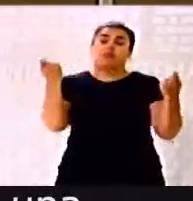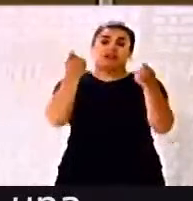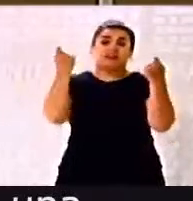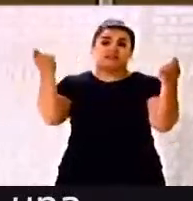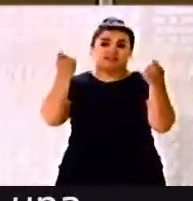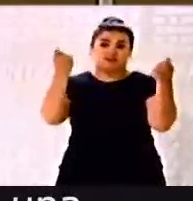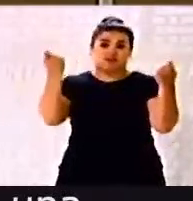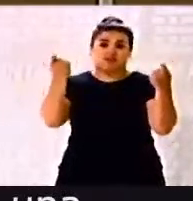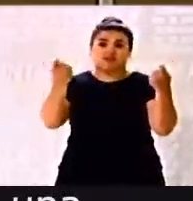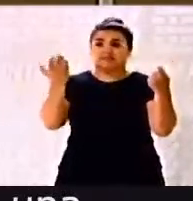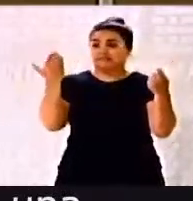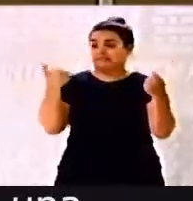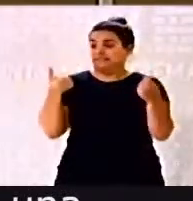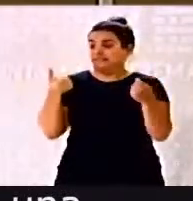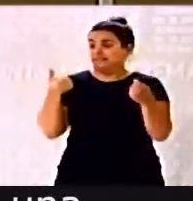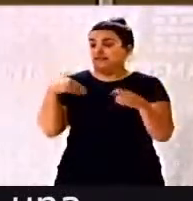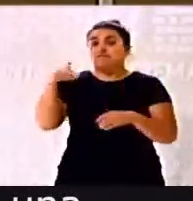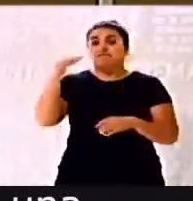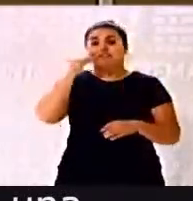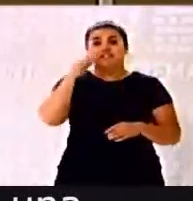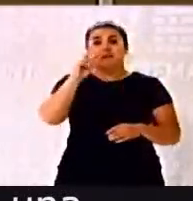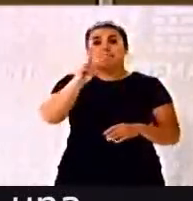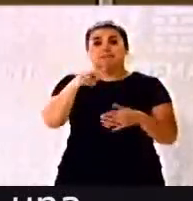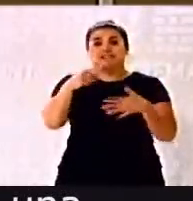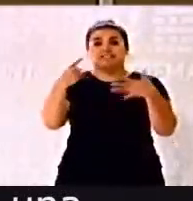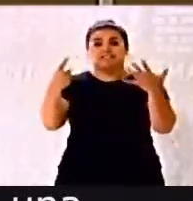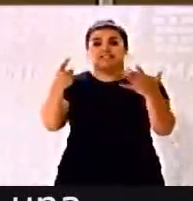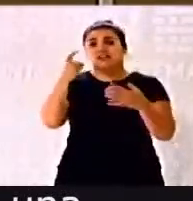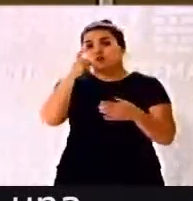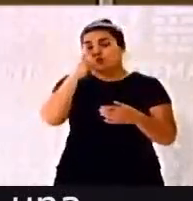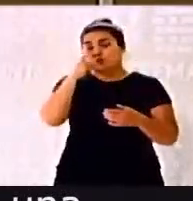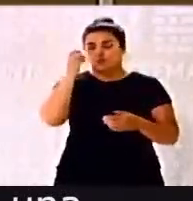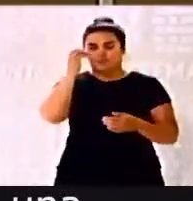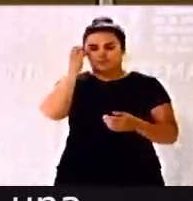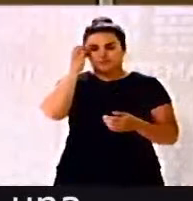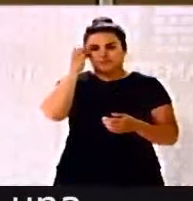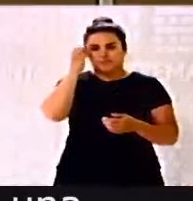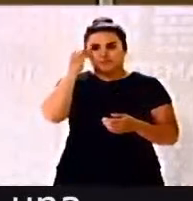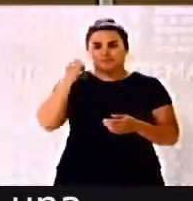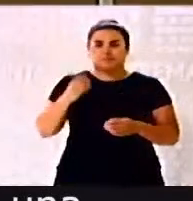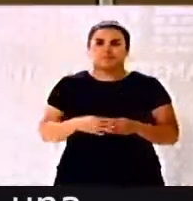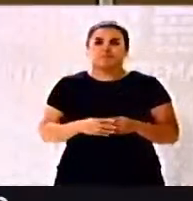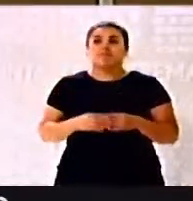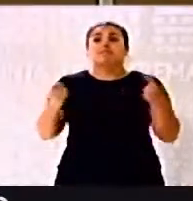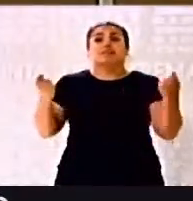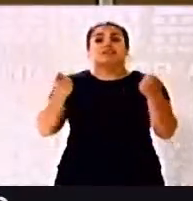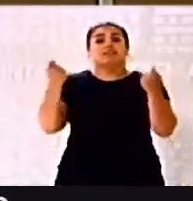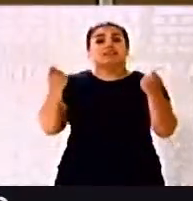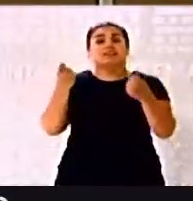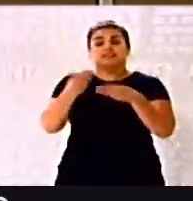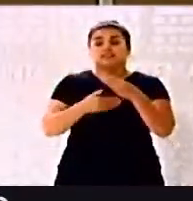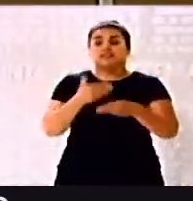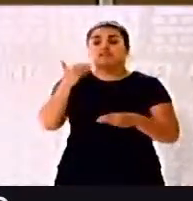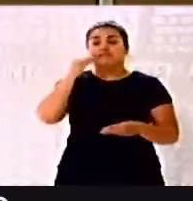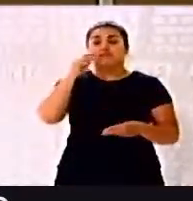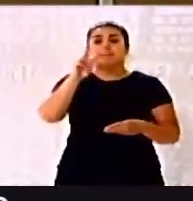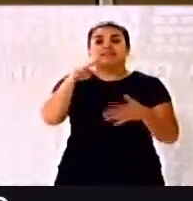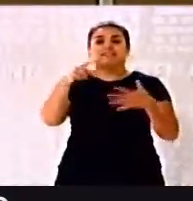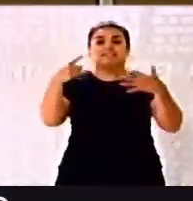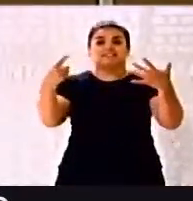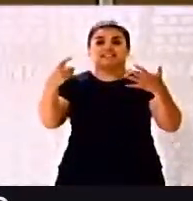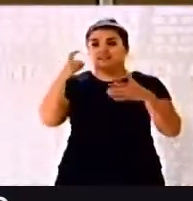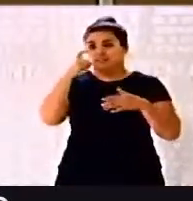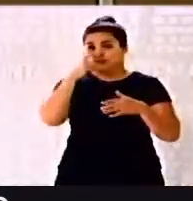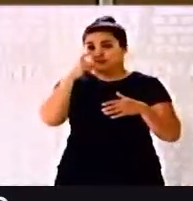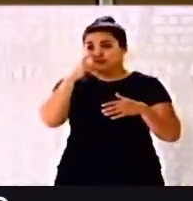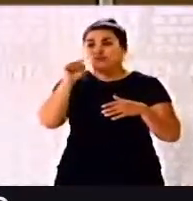celebración que se produce el día 26 de junio. Una celebración que se produce el día 26 de junio y